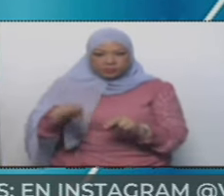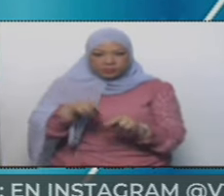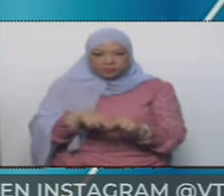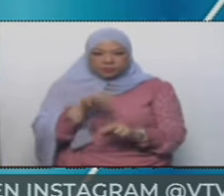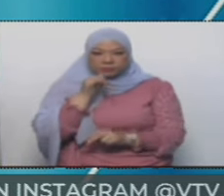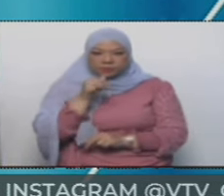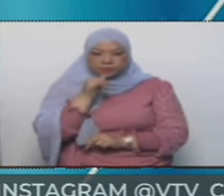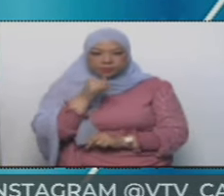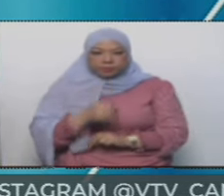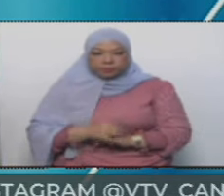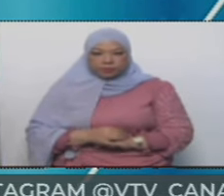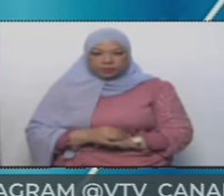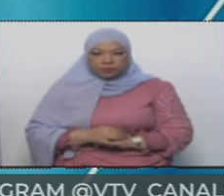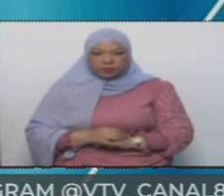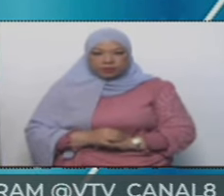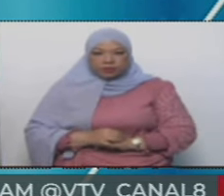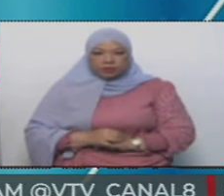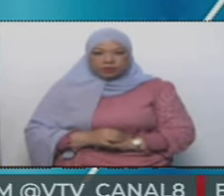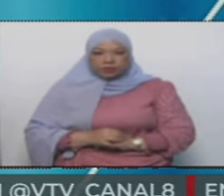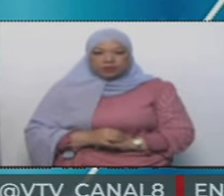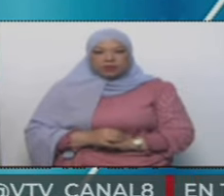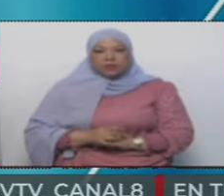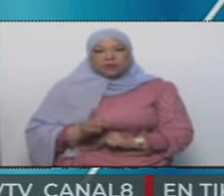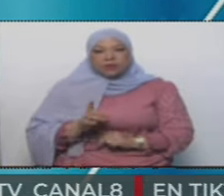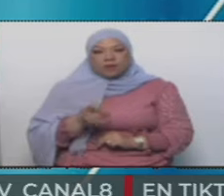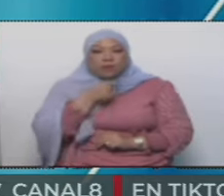niñas, para poder